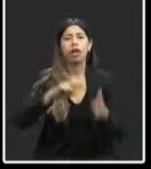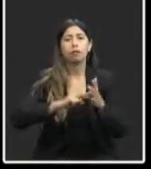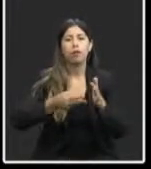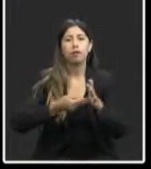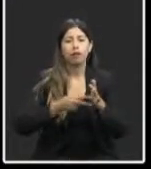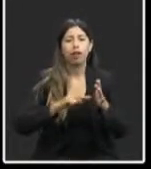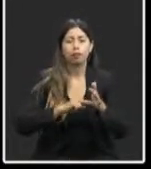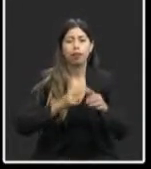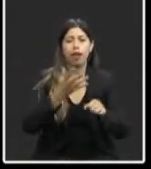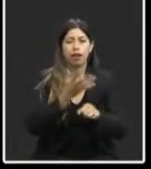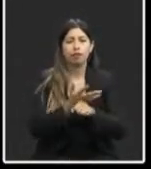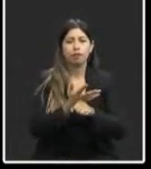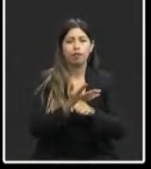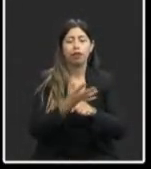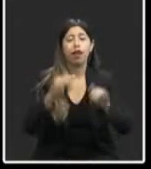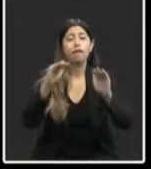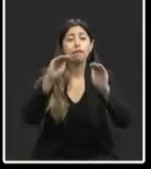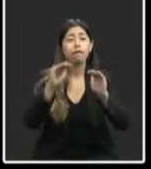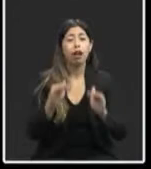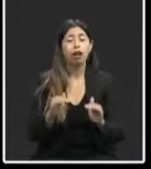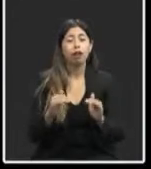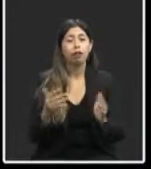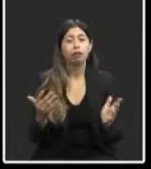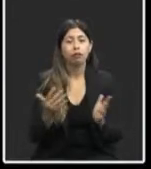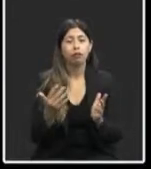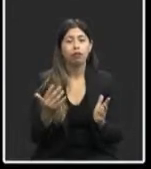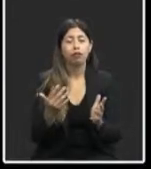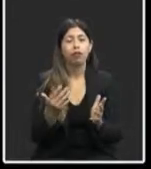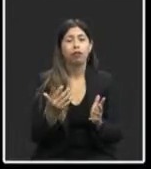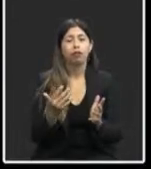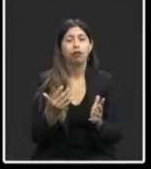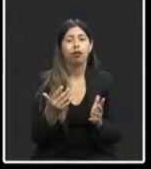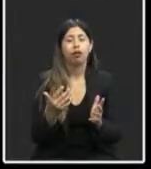rentabilidad, donde bajó el valor de